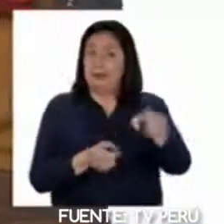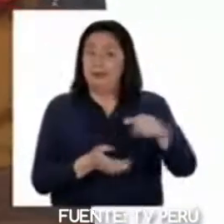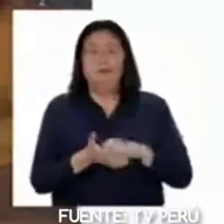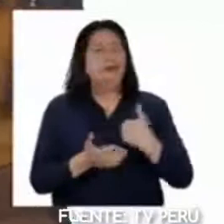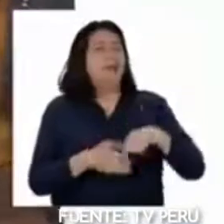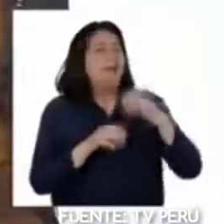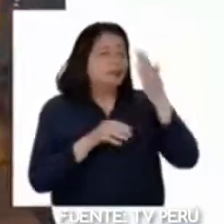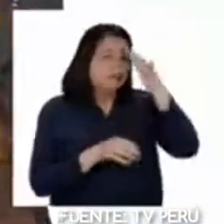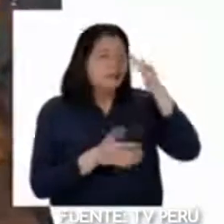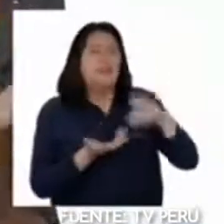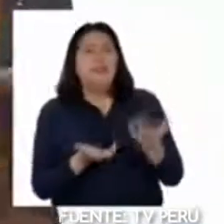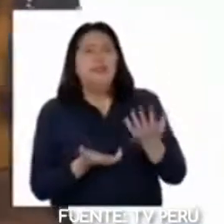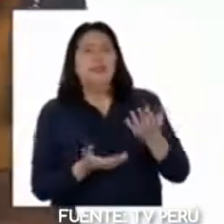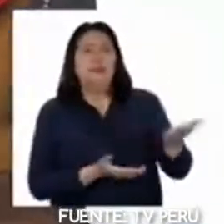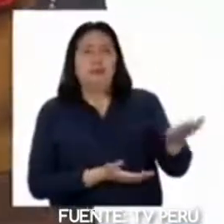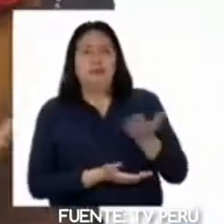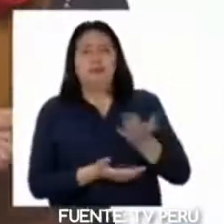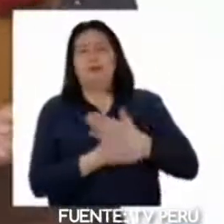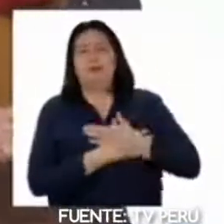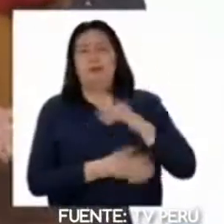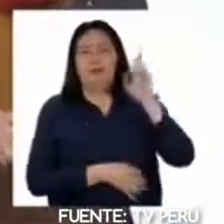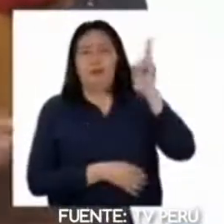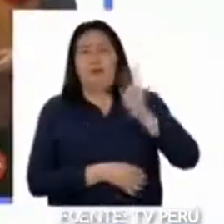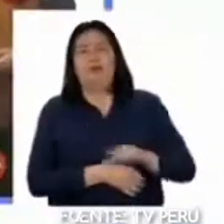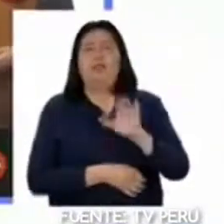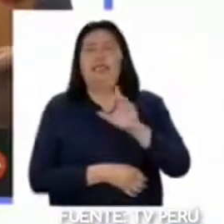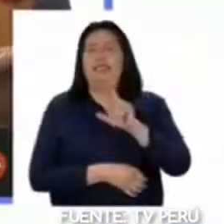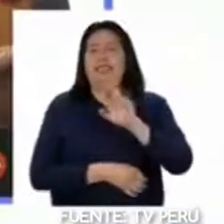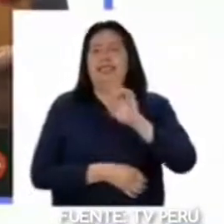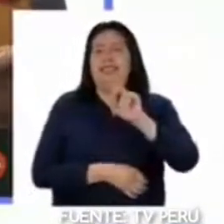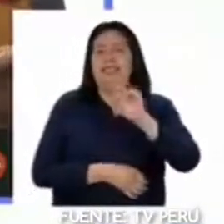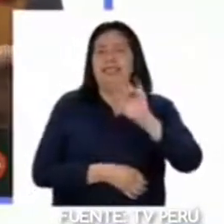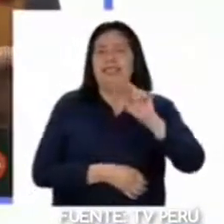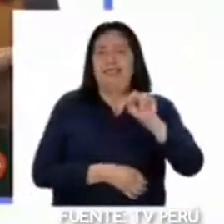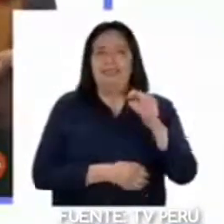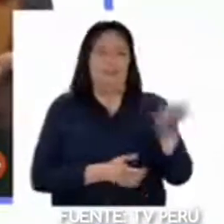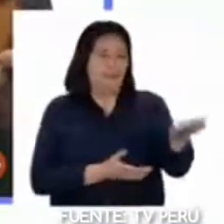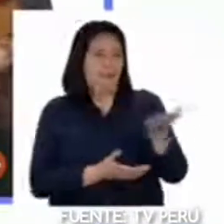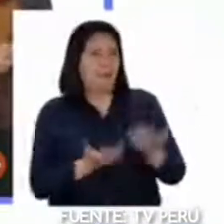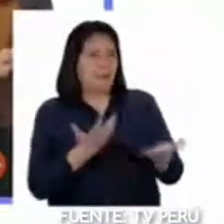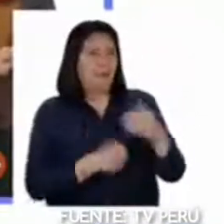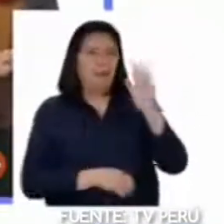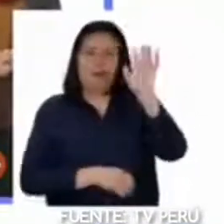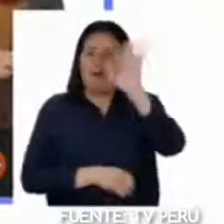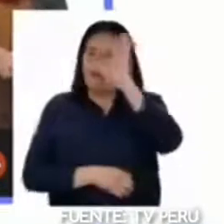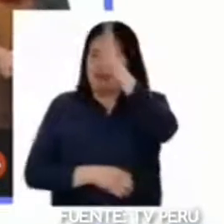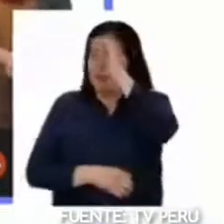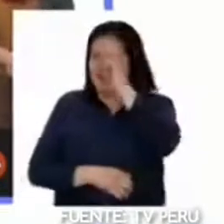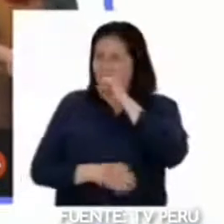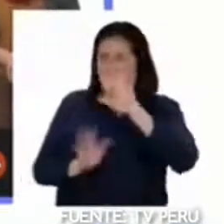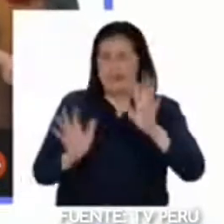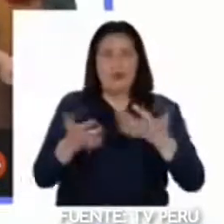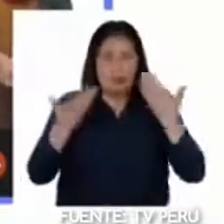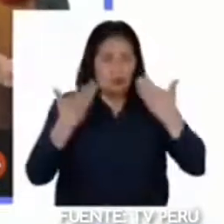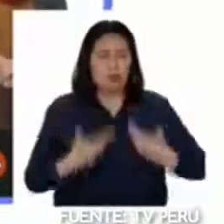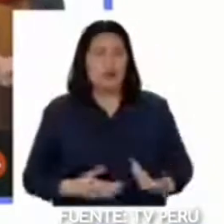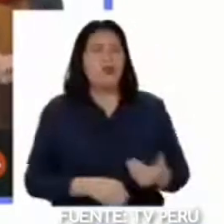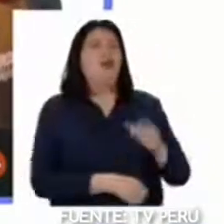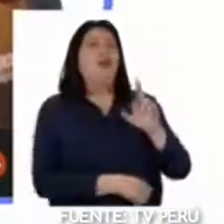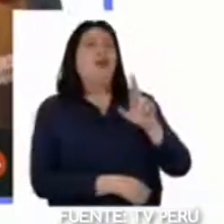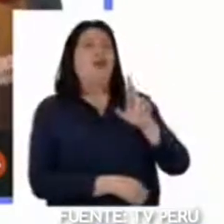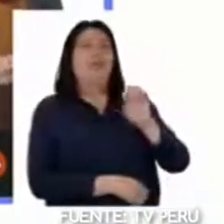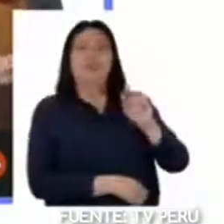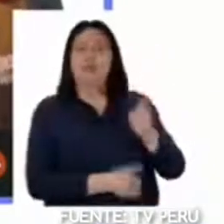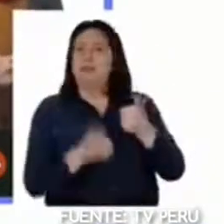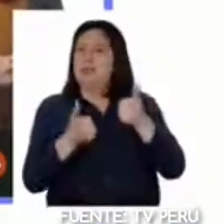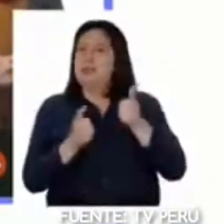este descubrimiento, le damos la bienvenida a nuestro querido profesor Cristian. ¡Bienvenido, profesor! Hola, Patti. Hola, chicas y chicos. Soy el profesor Cristian